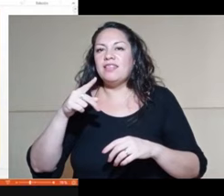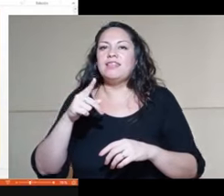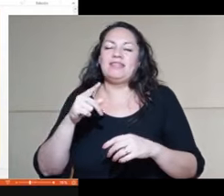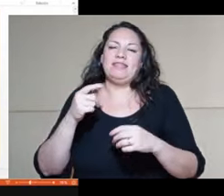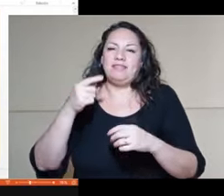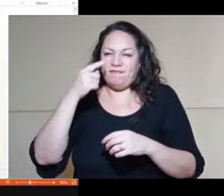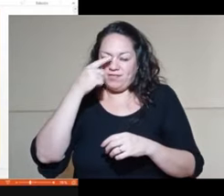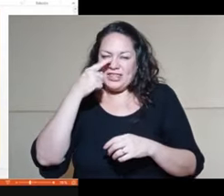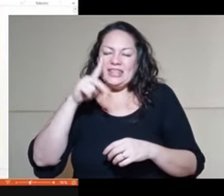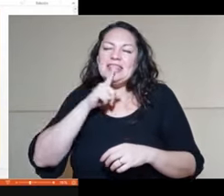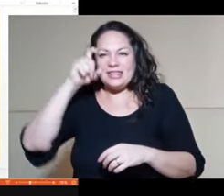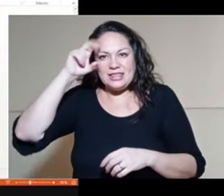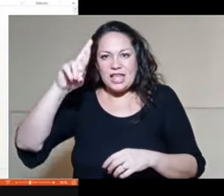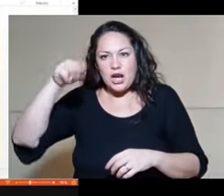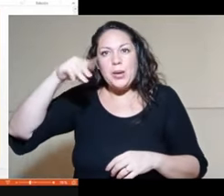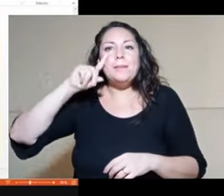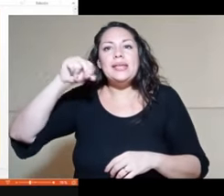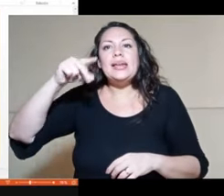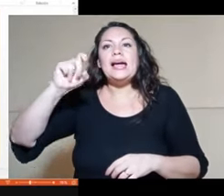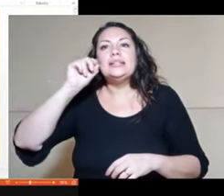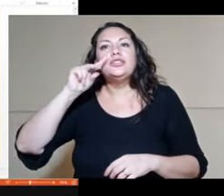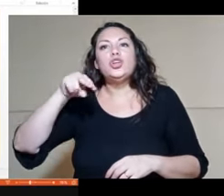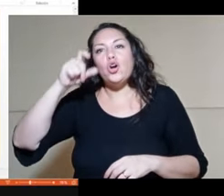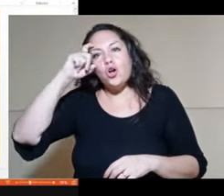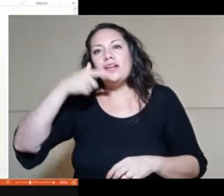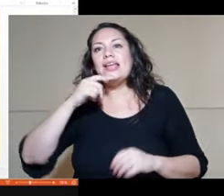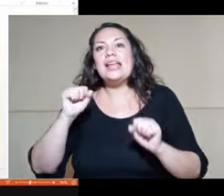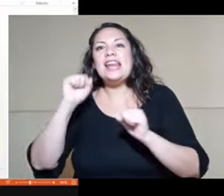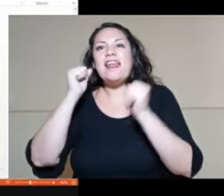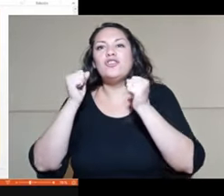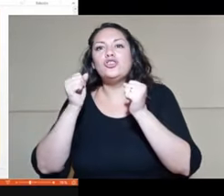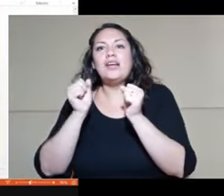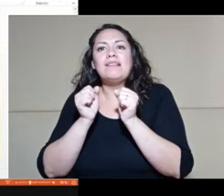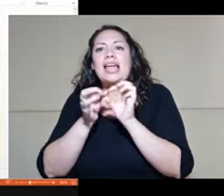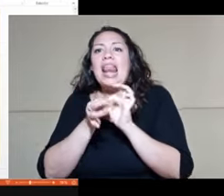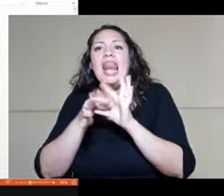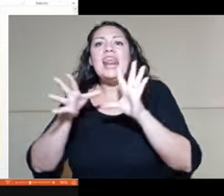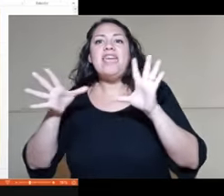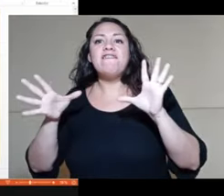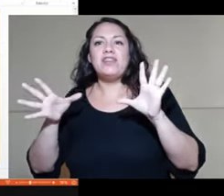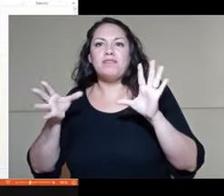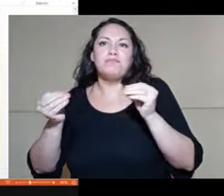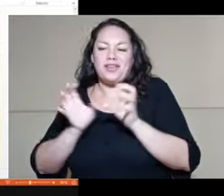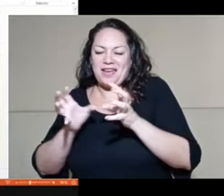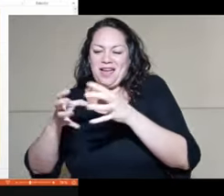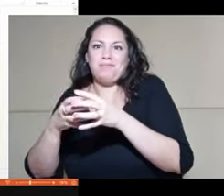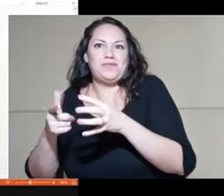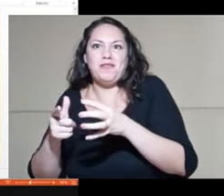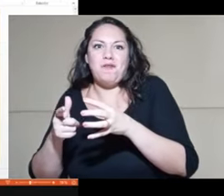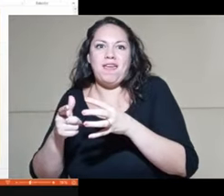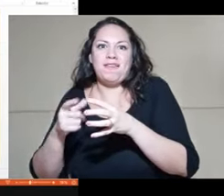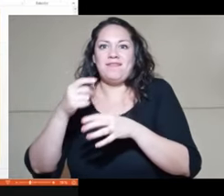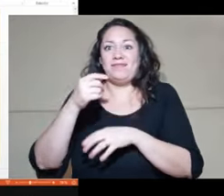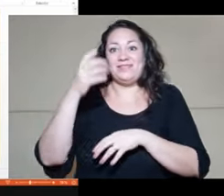libres. Así se llaman, terminaciones nerviosas libres. Son terminaciones nerviosas libres, pues se los dice la palabra, están libres, no están encapsuladas. Viene